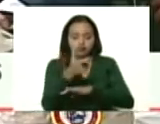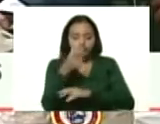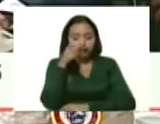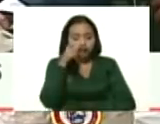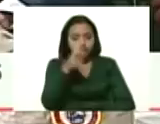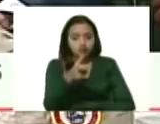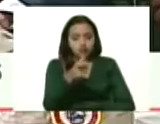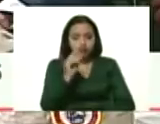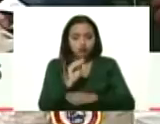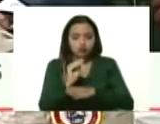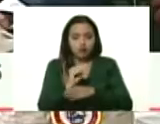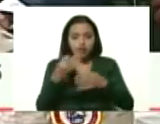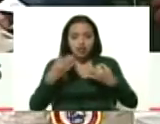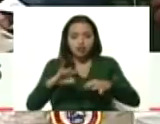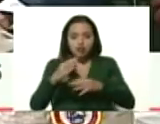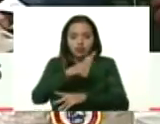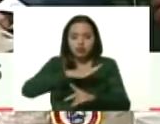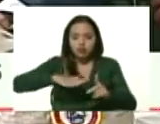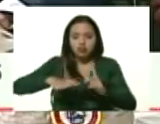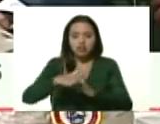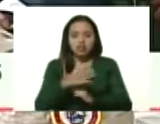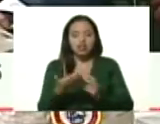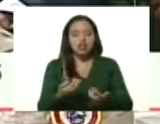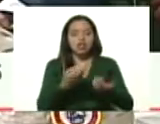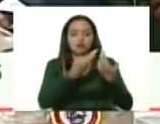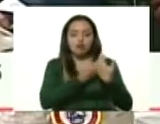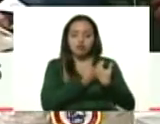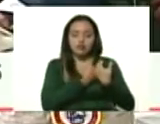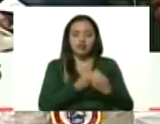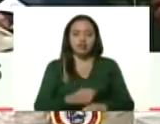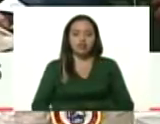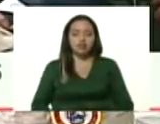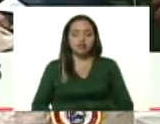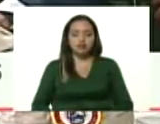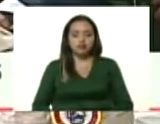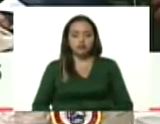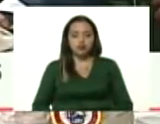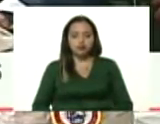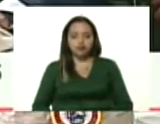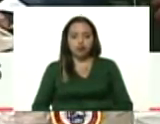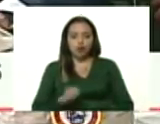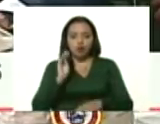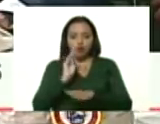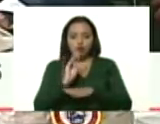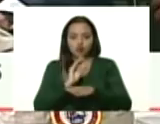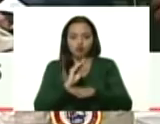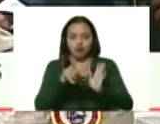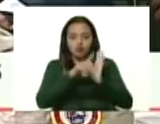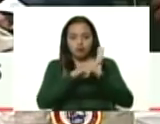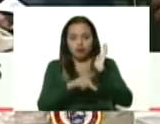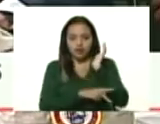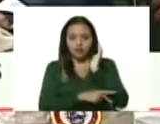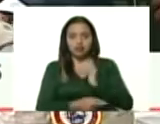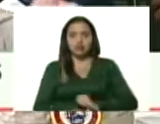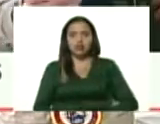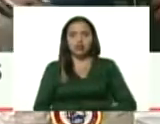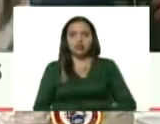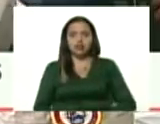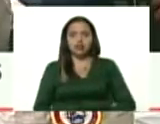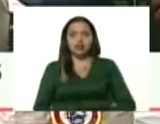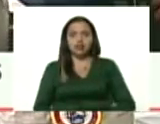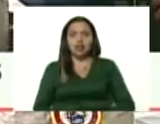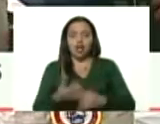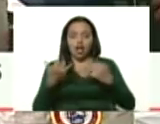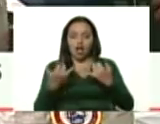ecosistema. Área de responsabilidad, pues, en el resguardo de los parques. Recientemente hemos incorporado